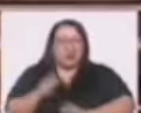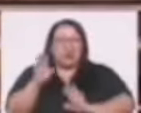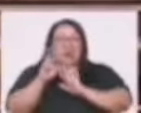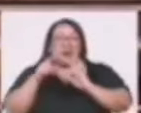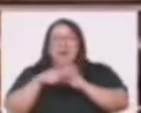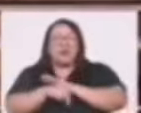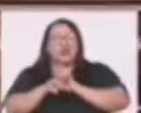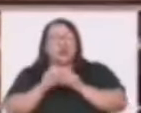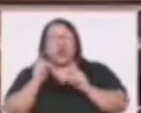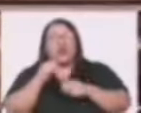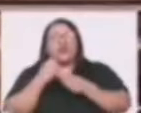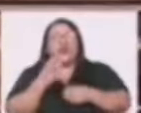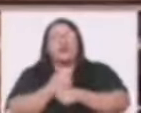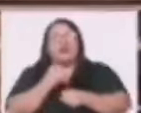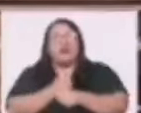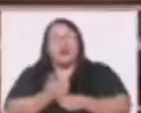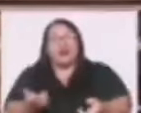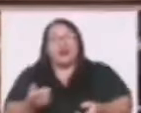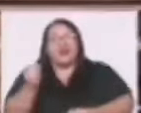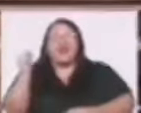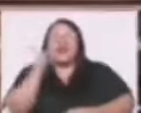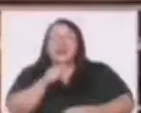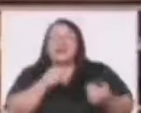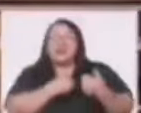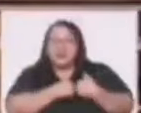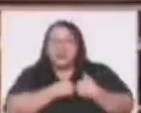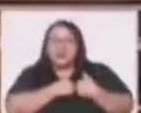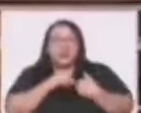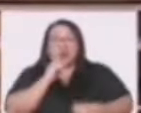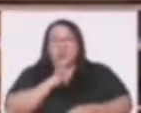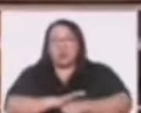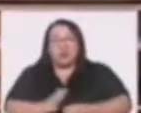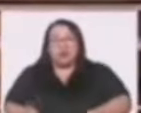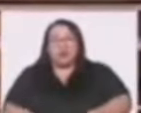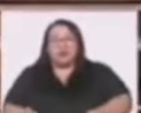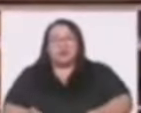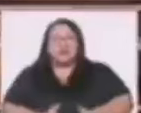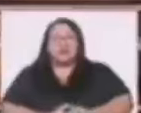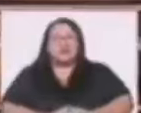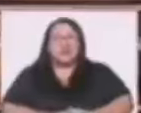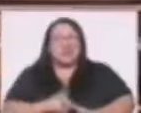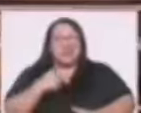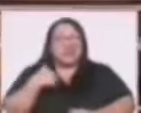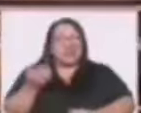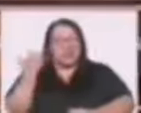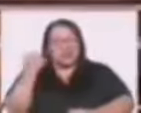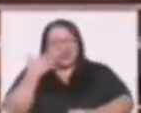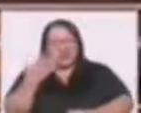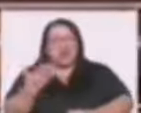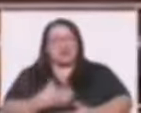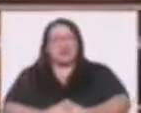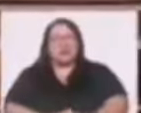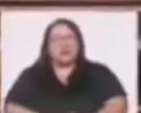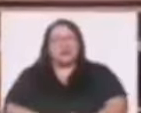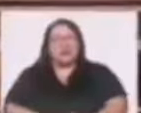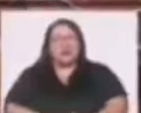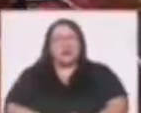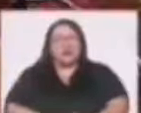nuestros... y no está dejando trabajar a nuestra gente. Esa es su responsabilidad y no la han cumplido. Y yo creo que por eso se tienen que ir. Muchas gracias, señor.